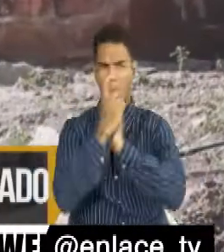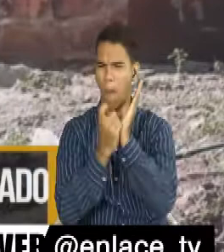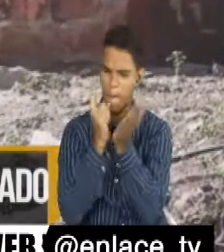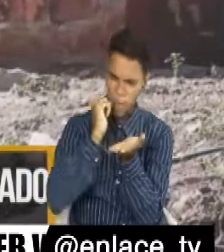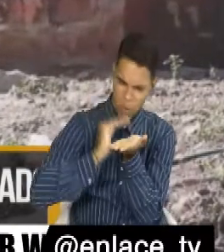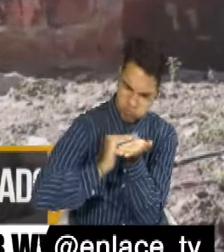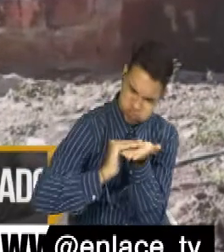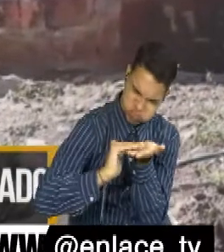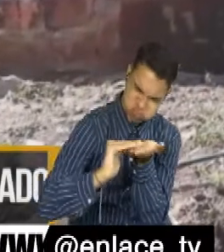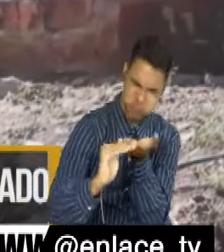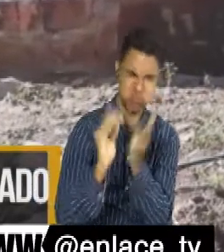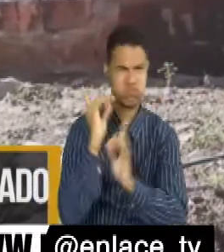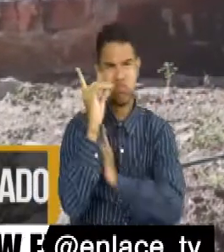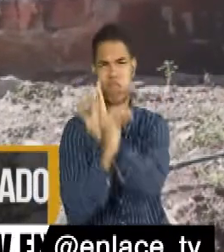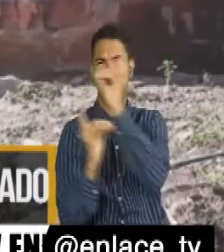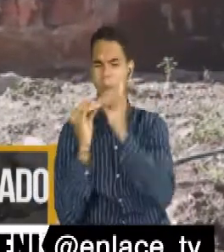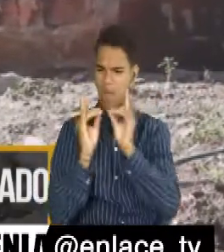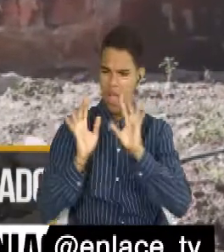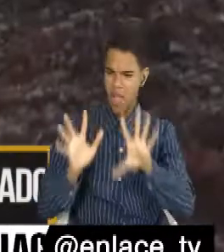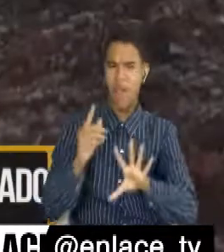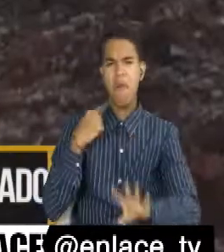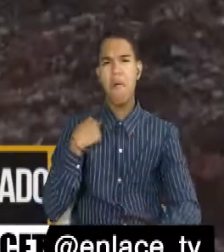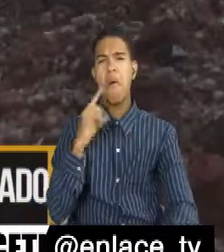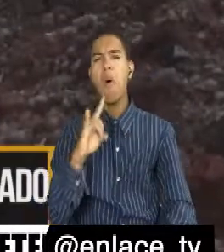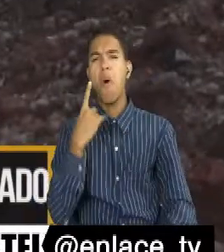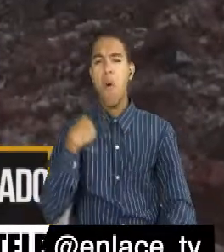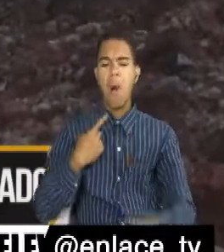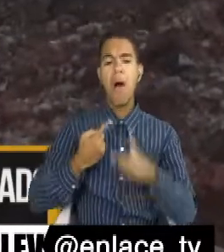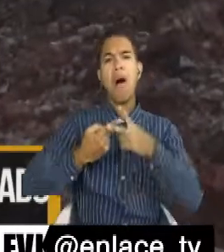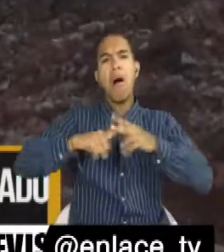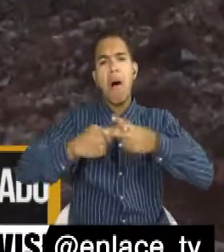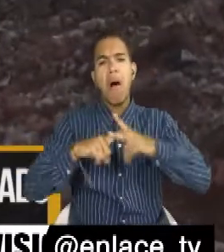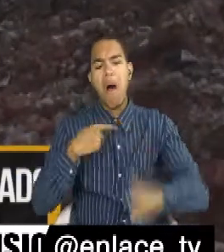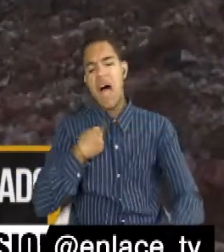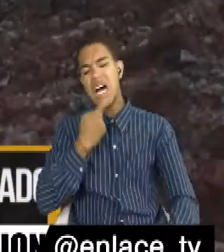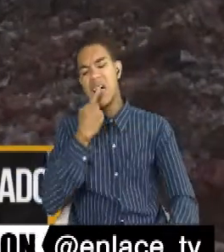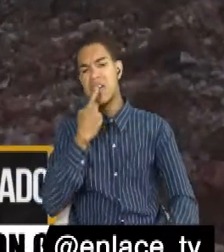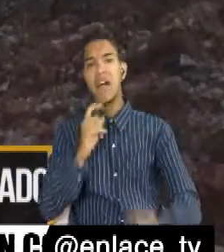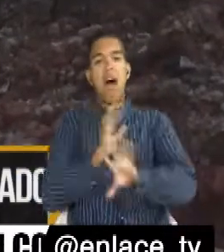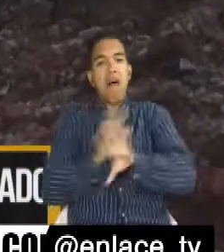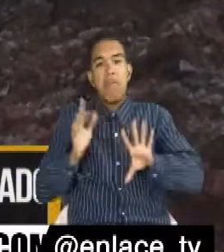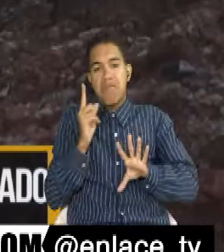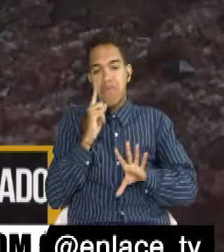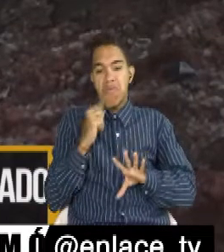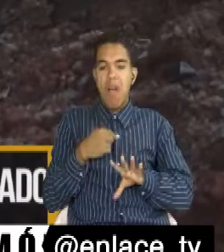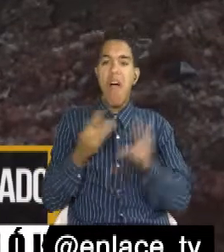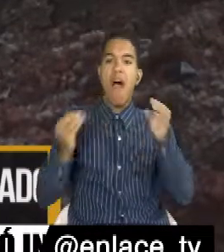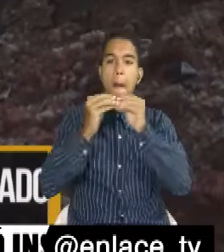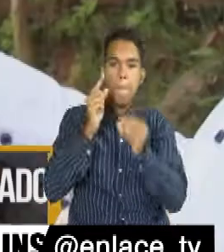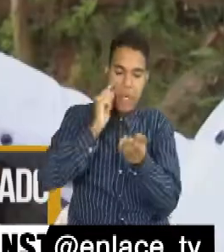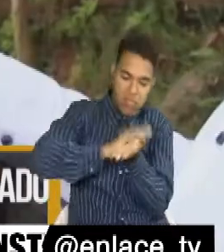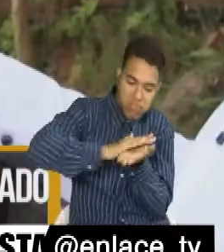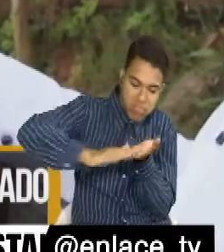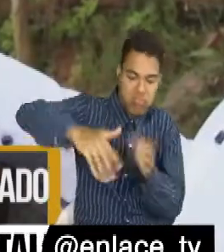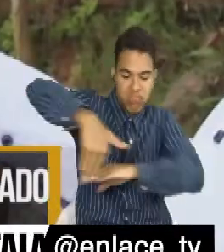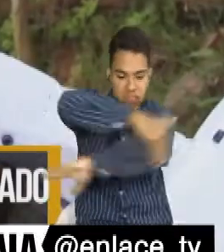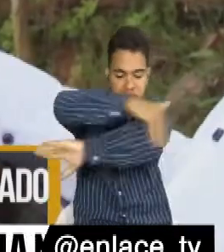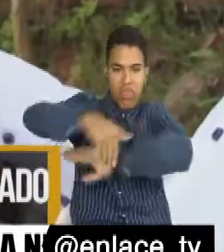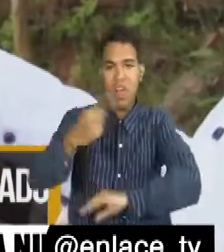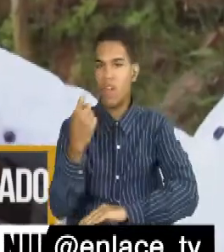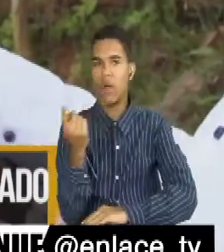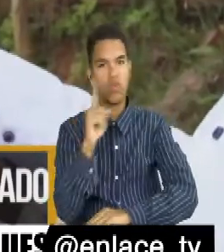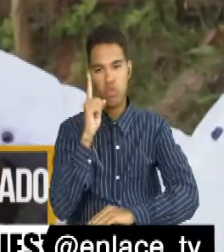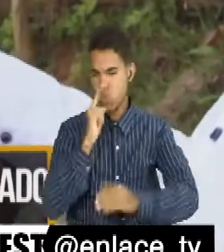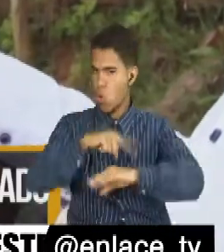desarrollo pleno. No va a ser alcantarillado si dejar las vías destapadas, no, hacemos el alcantarillado y después pavimentamos y de esta manera